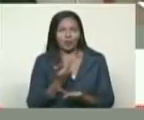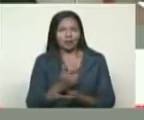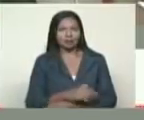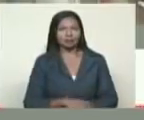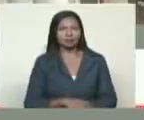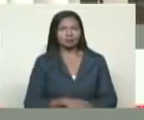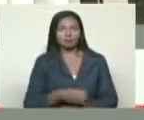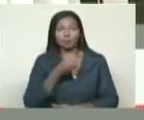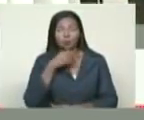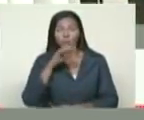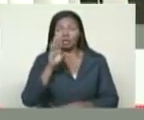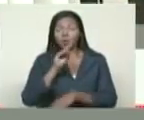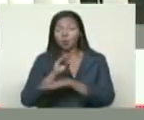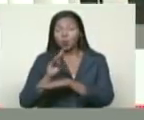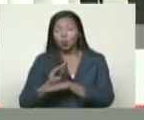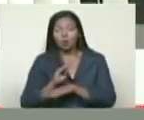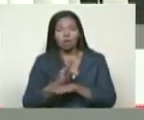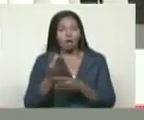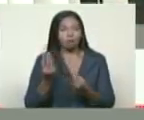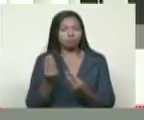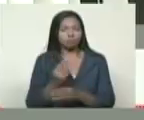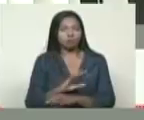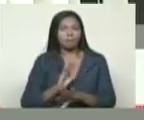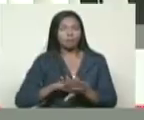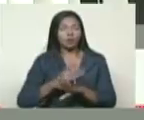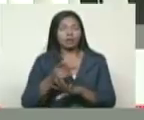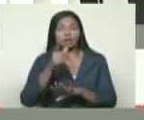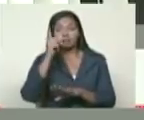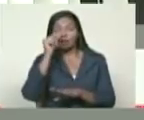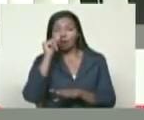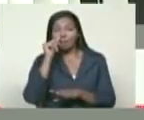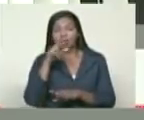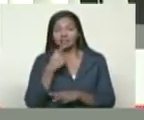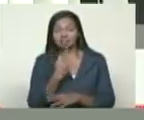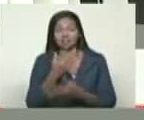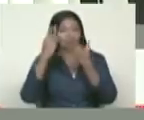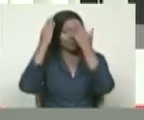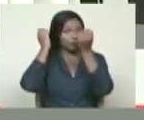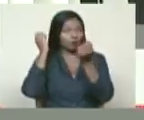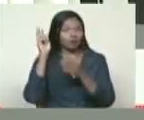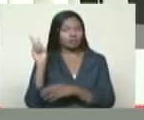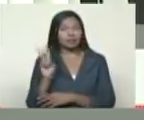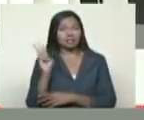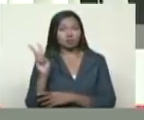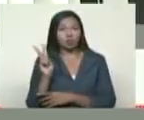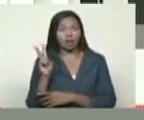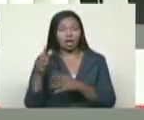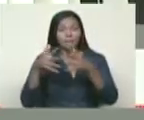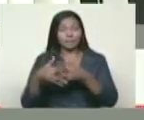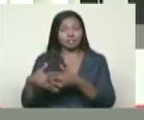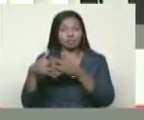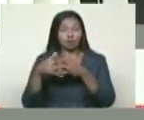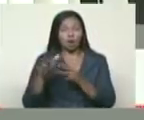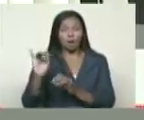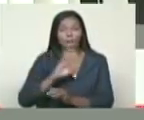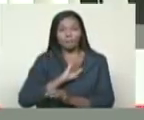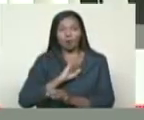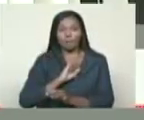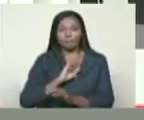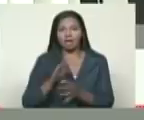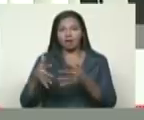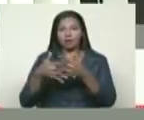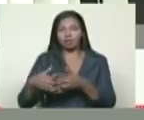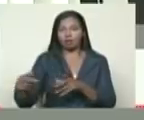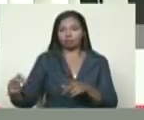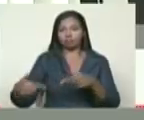Bueno, ahora tienen que tener cuidado, porque ese señor que dice que es embajador de Venezuela es embajador de los Estados Unidos ante los